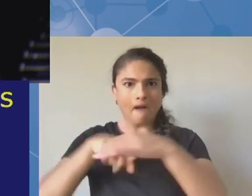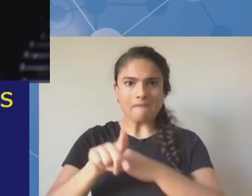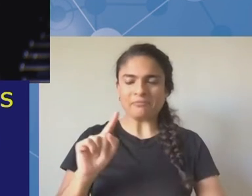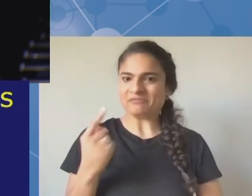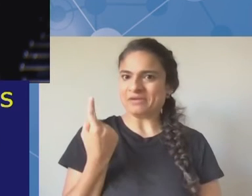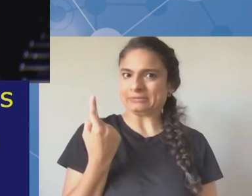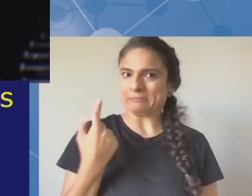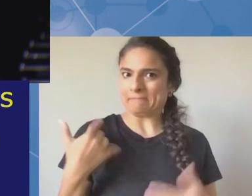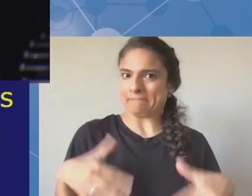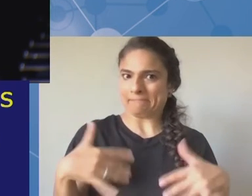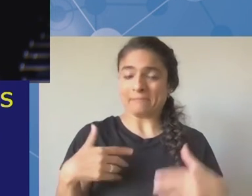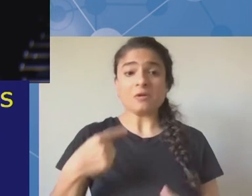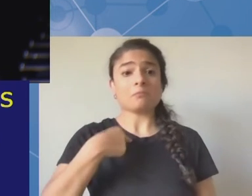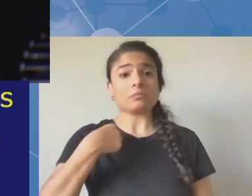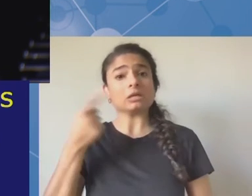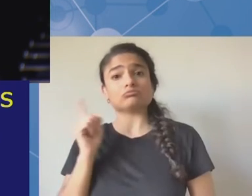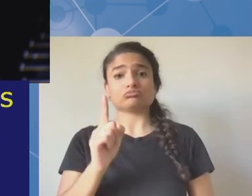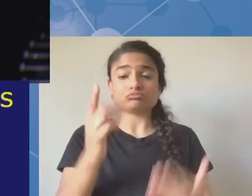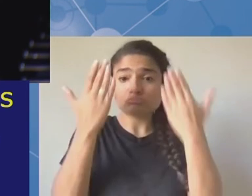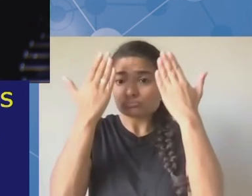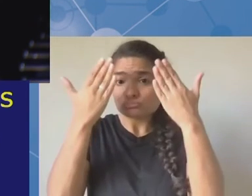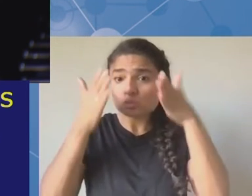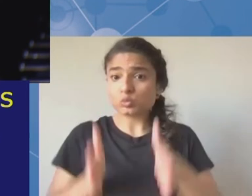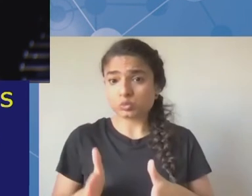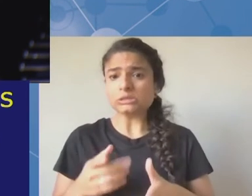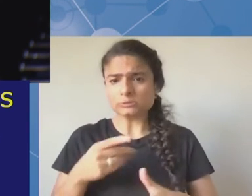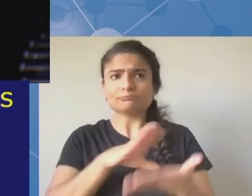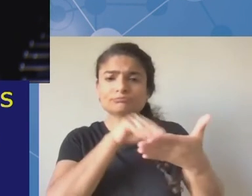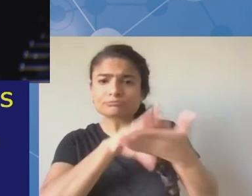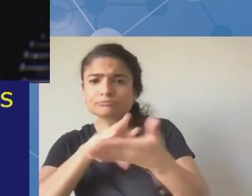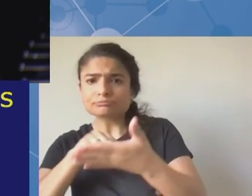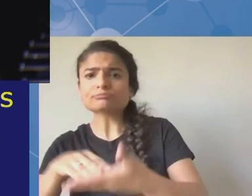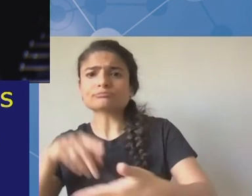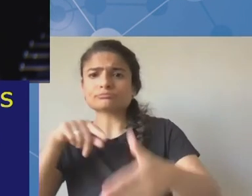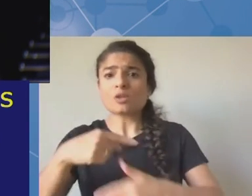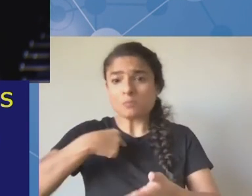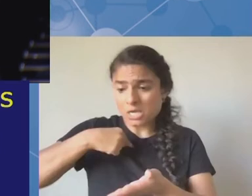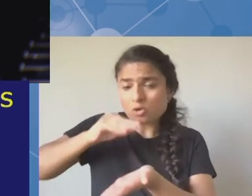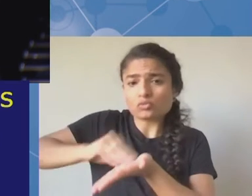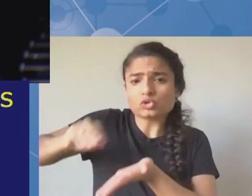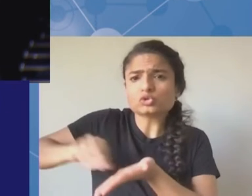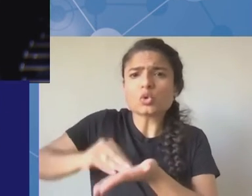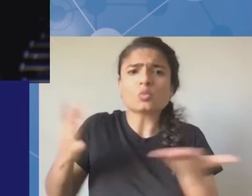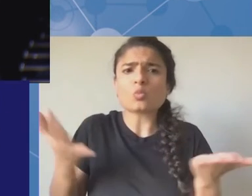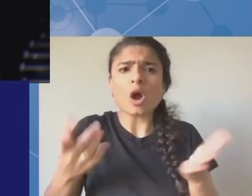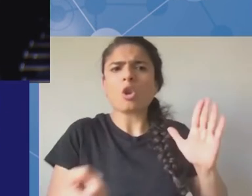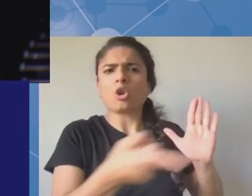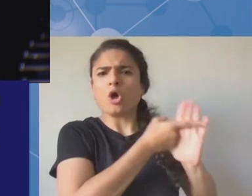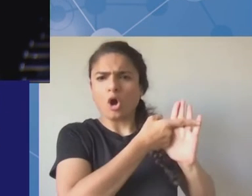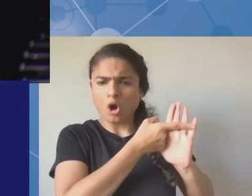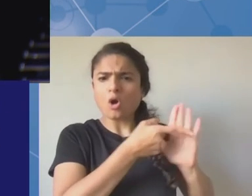que participo en el foro, en la cumbre IGF. Mi ámbito